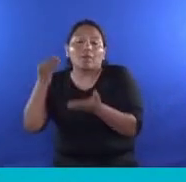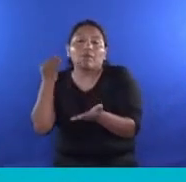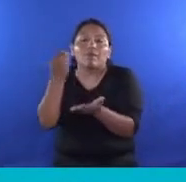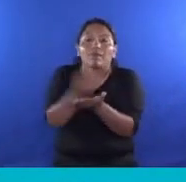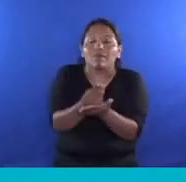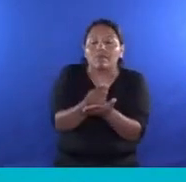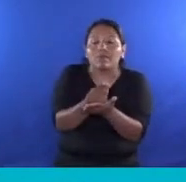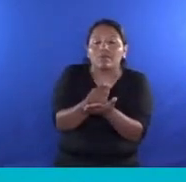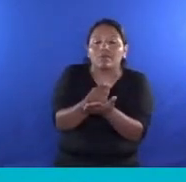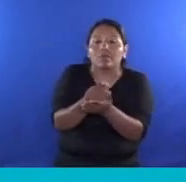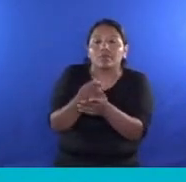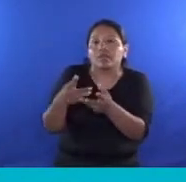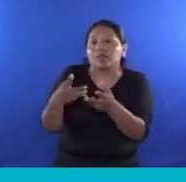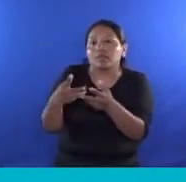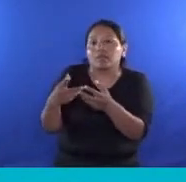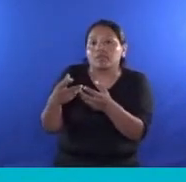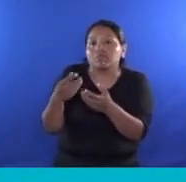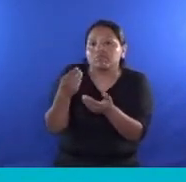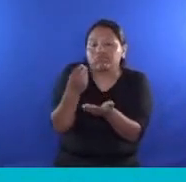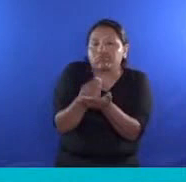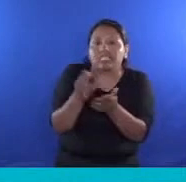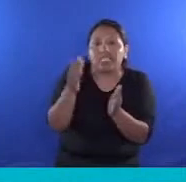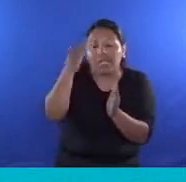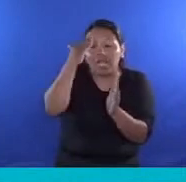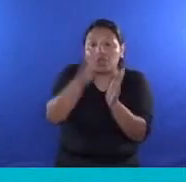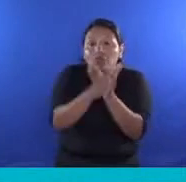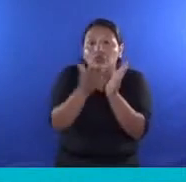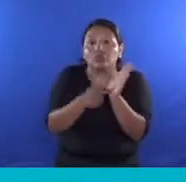fueros parlamentarios. Y la Constitución, como...